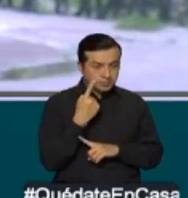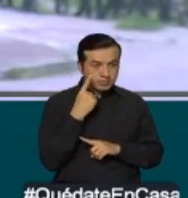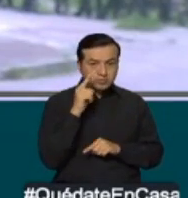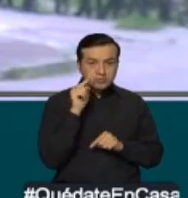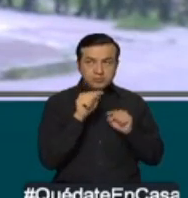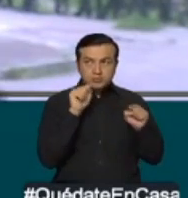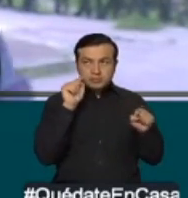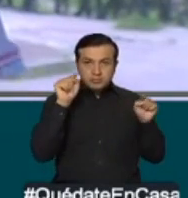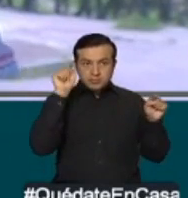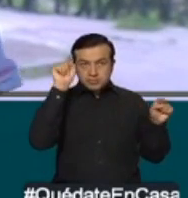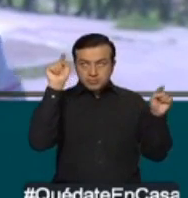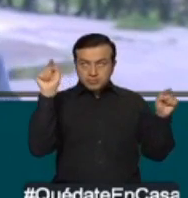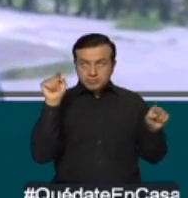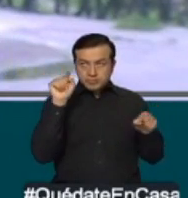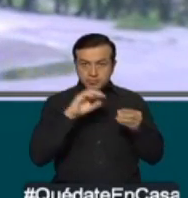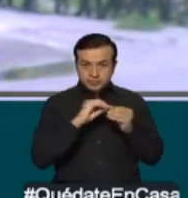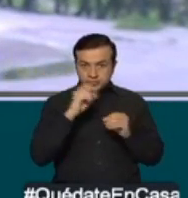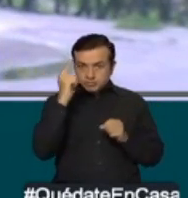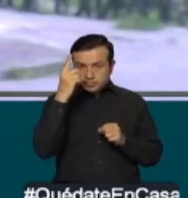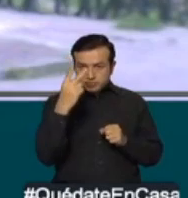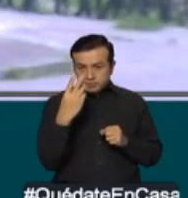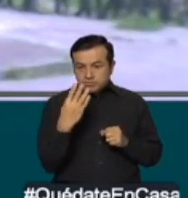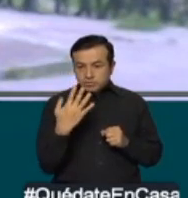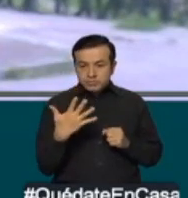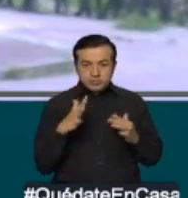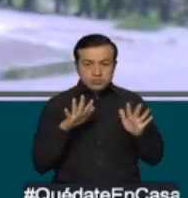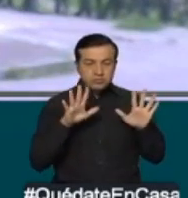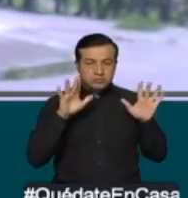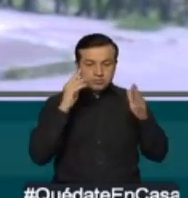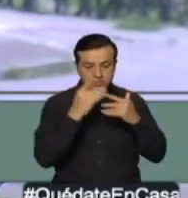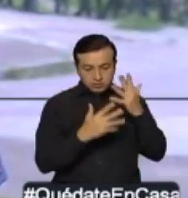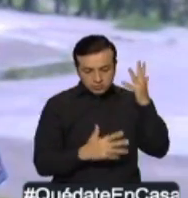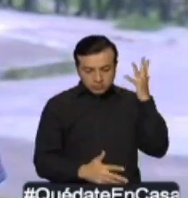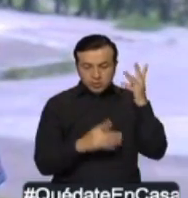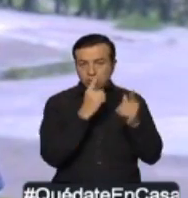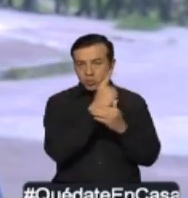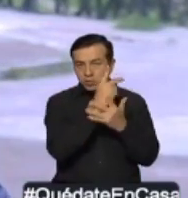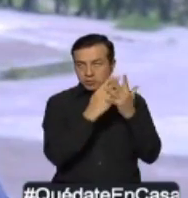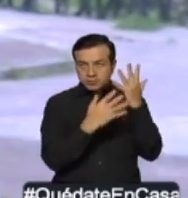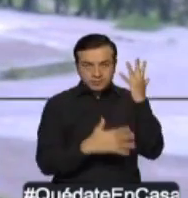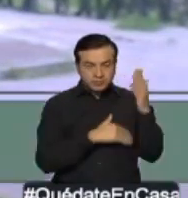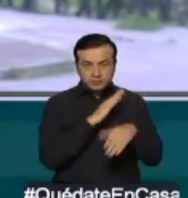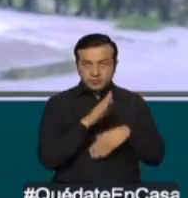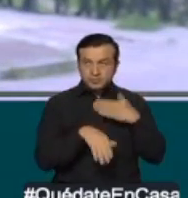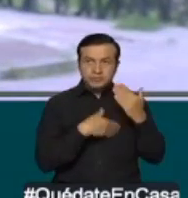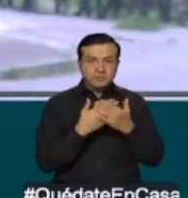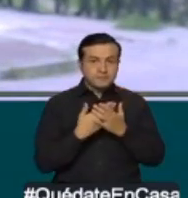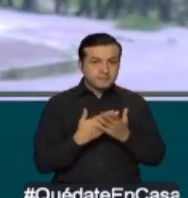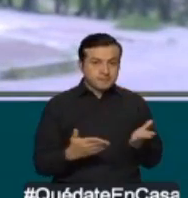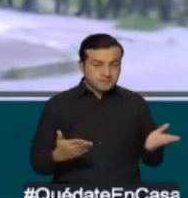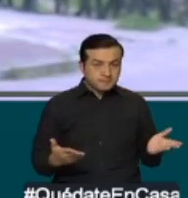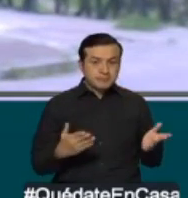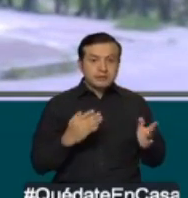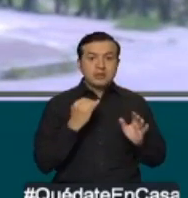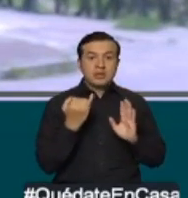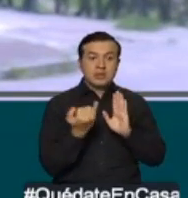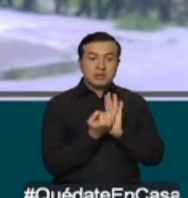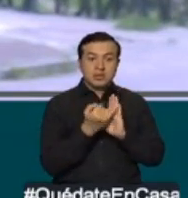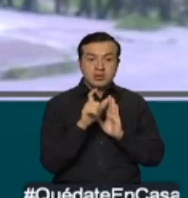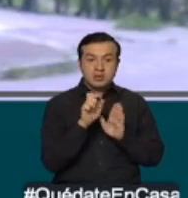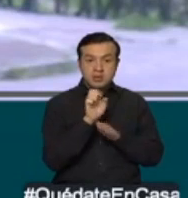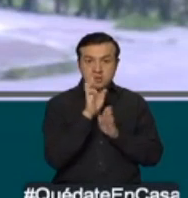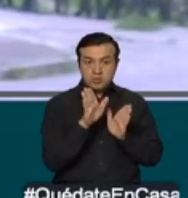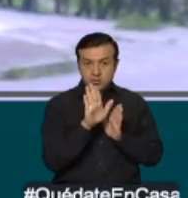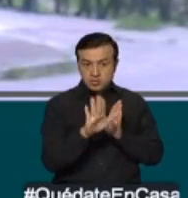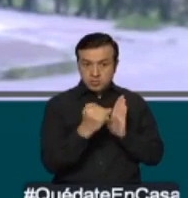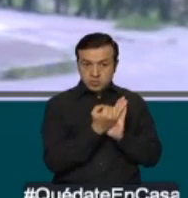algoritmos y sabemos que es el caso uno el caso 2 del caso 3 y así se van catalogando todos los casos en ningún momento la identidad de los ecuatorianos